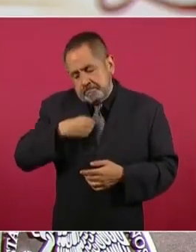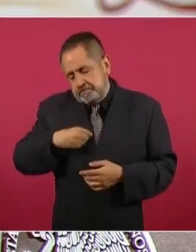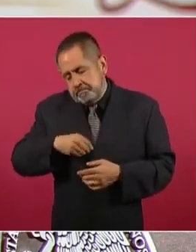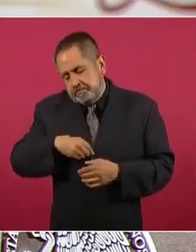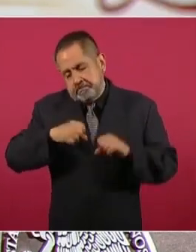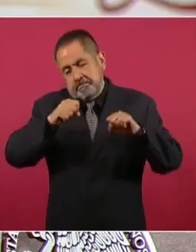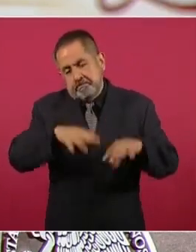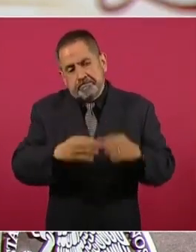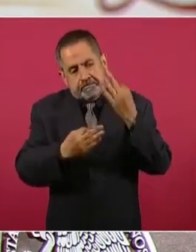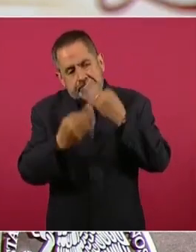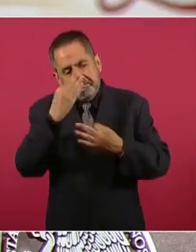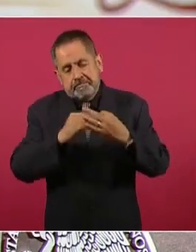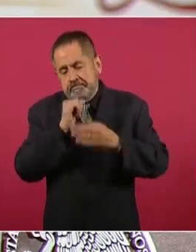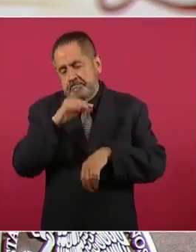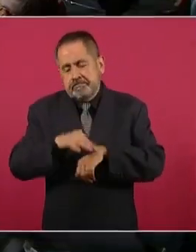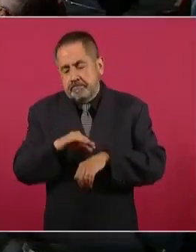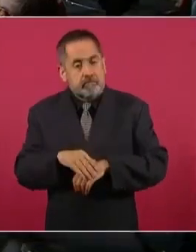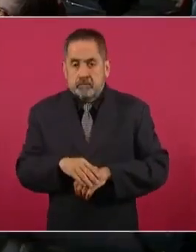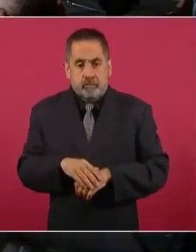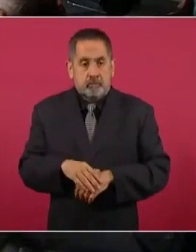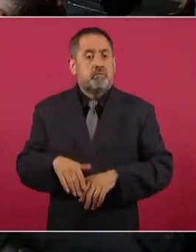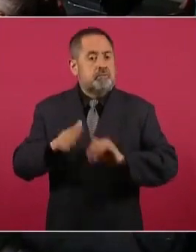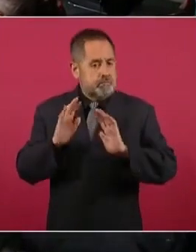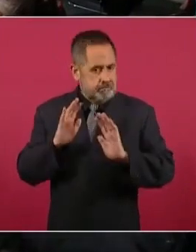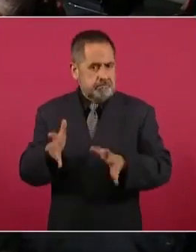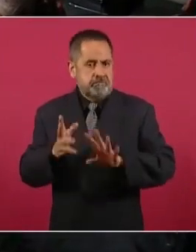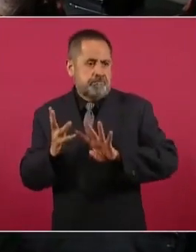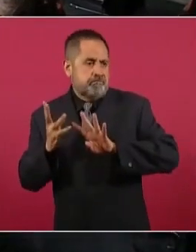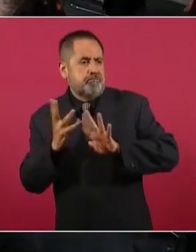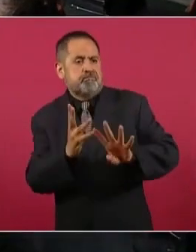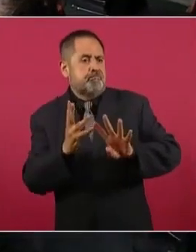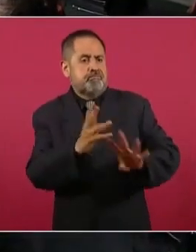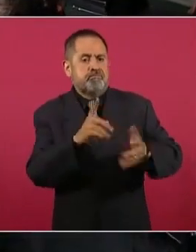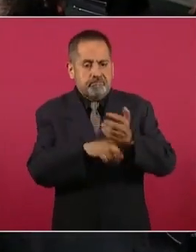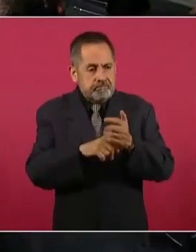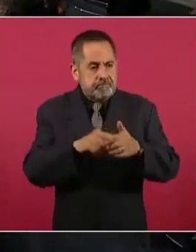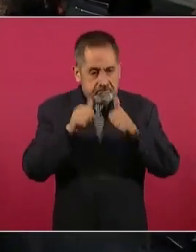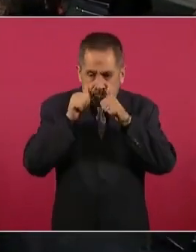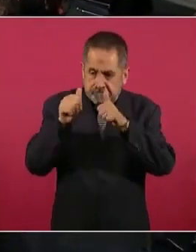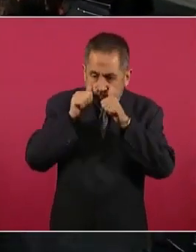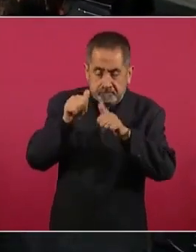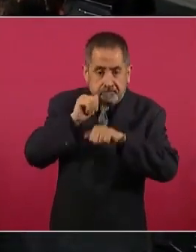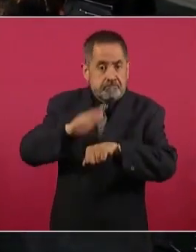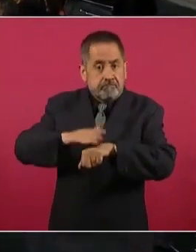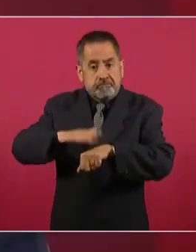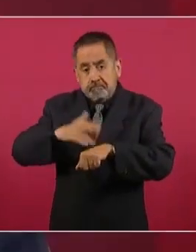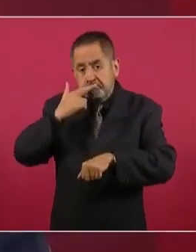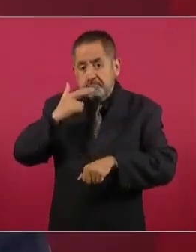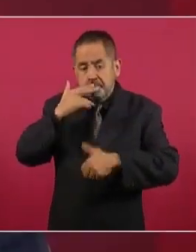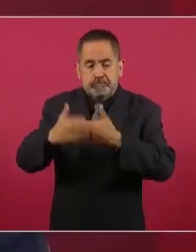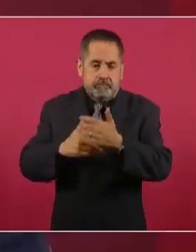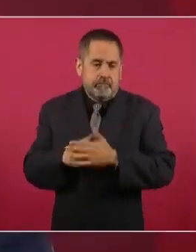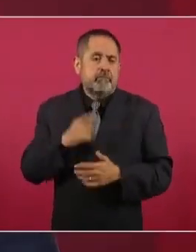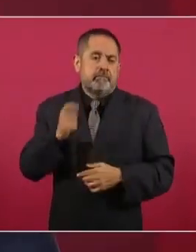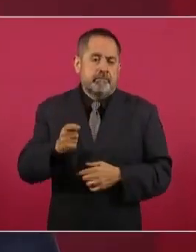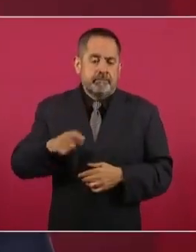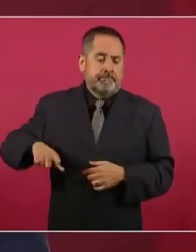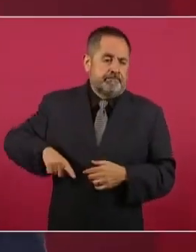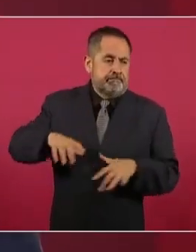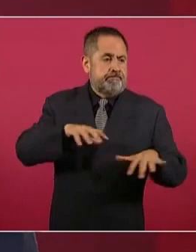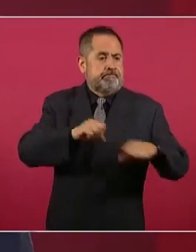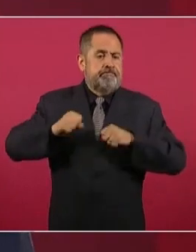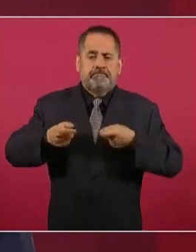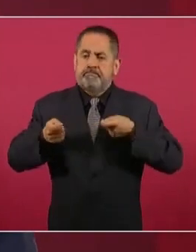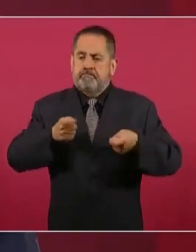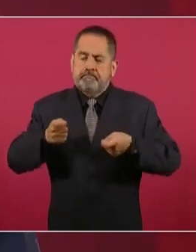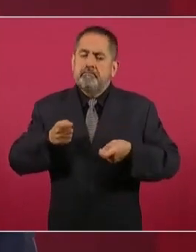la atención. Entonces son de los mecanismos que estamos implementando para retomar la rectoría del Estado y además